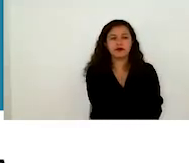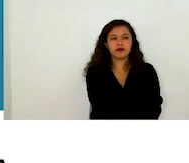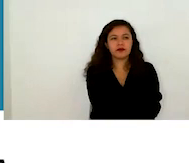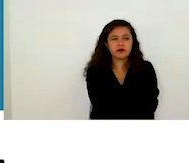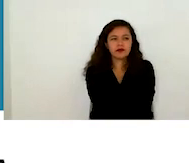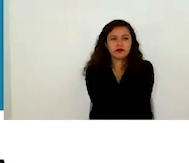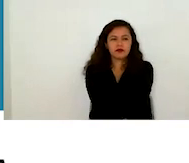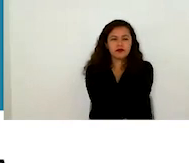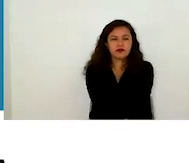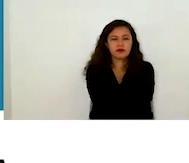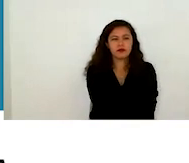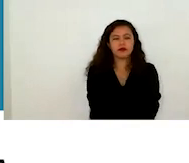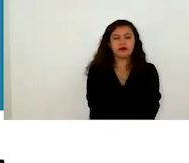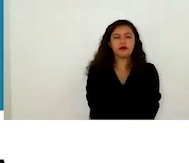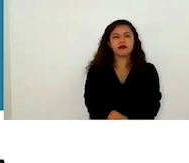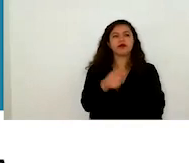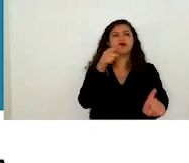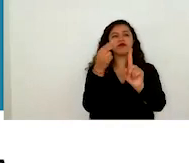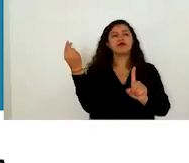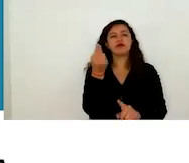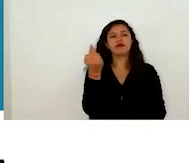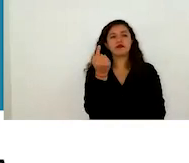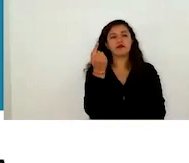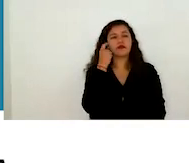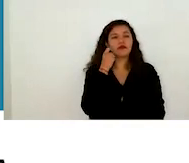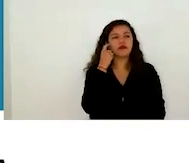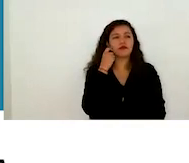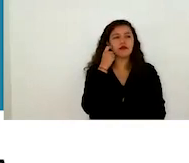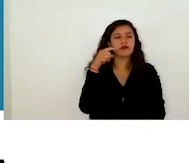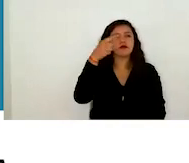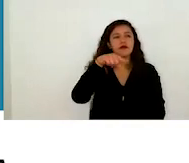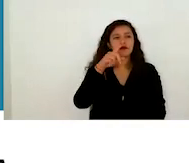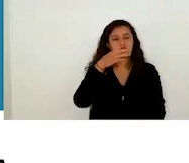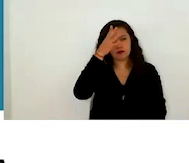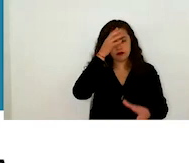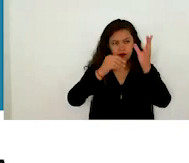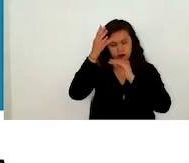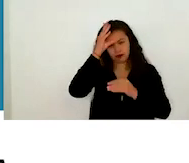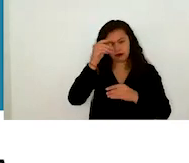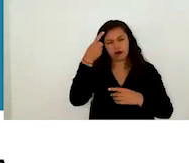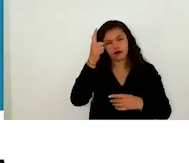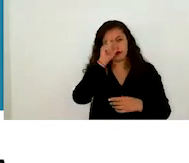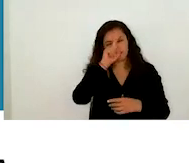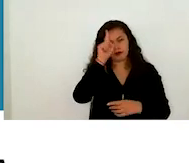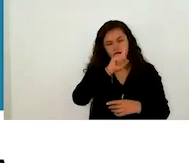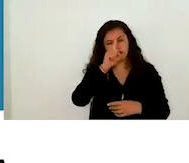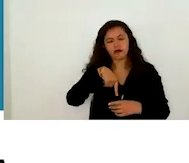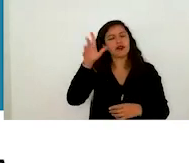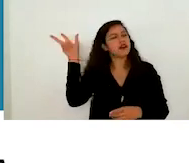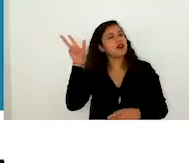la intención con esto como las emociones nos escuchen